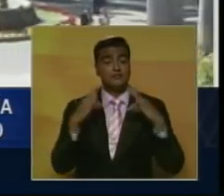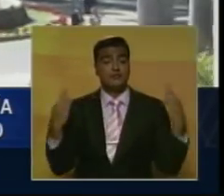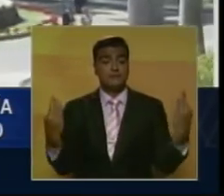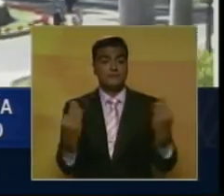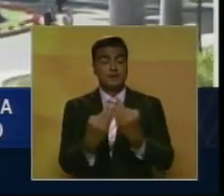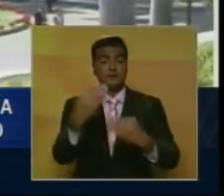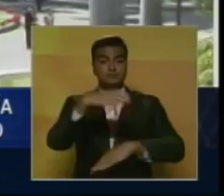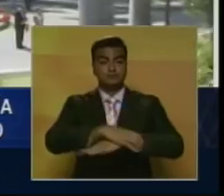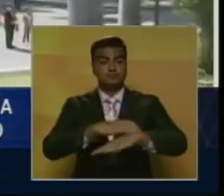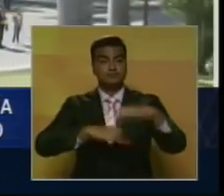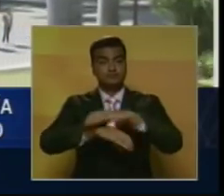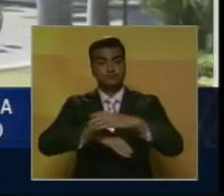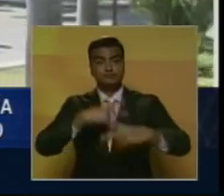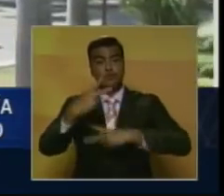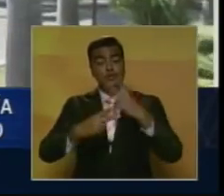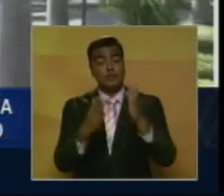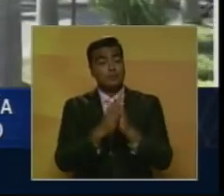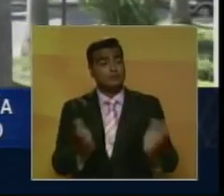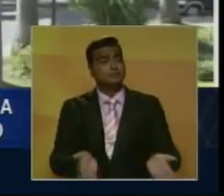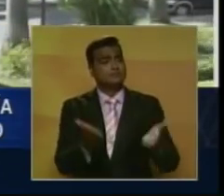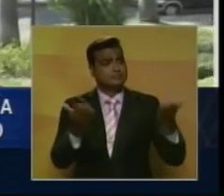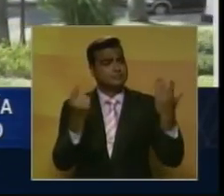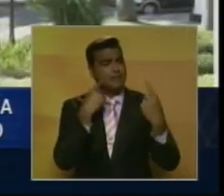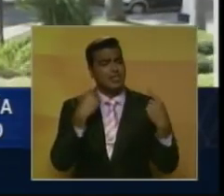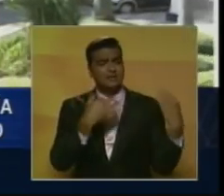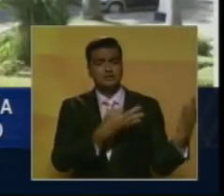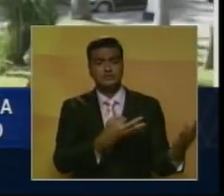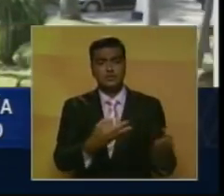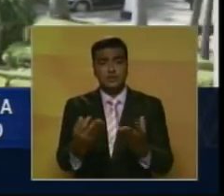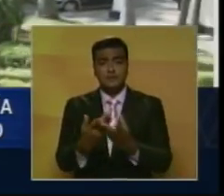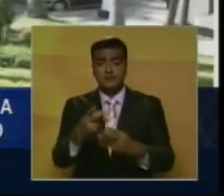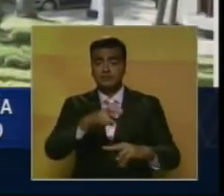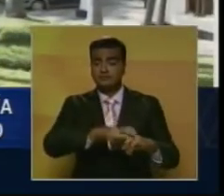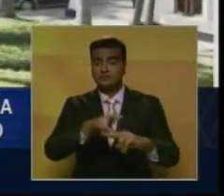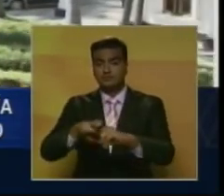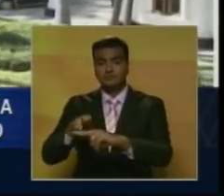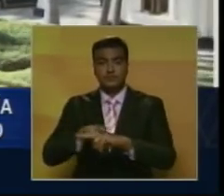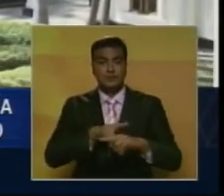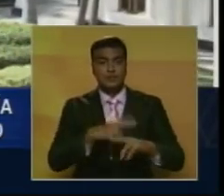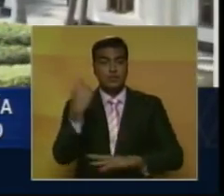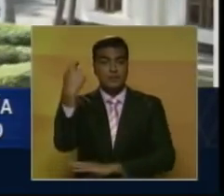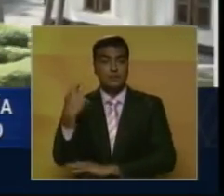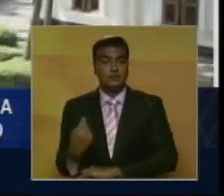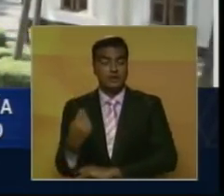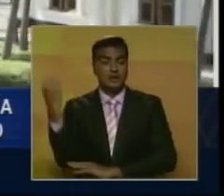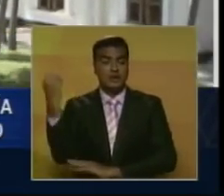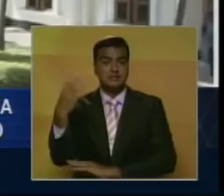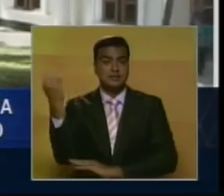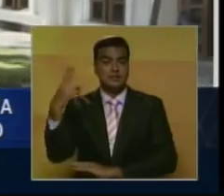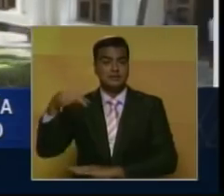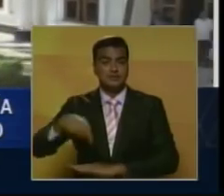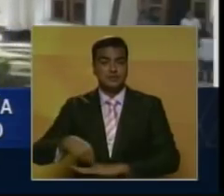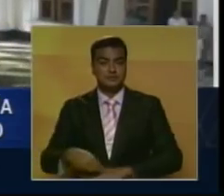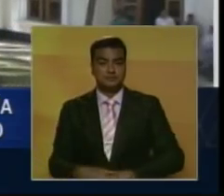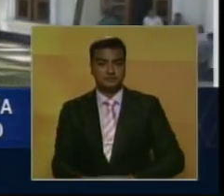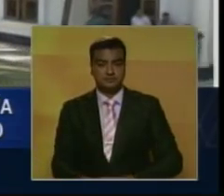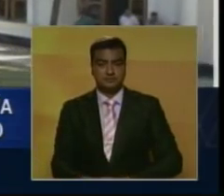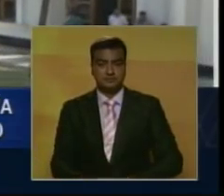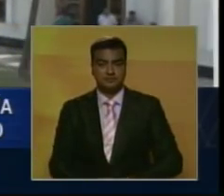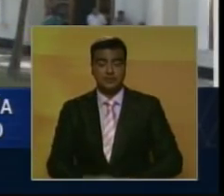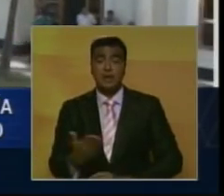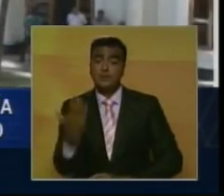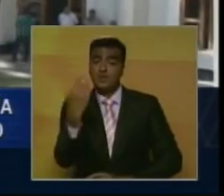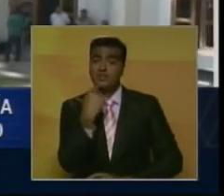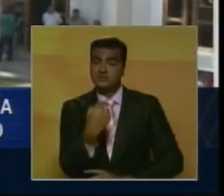llamados presos políticos para sumarse a esa iniciativa y también sostener reuniones con diputados de la Asamblea Nacional. Hay que